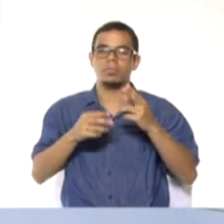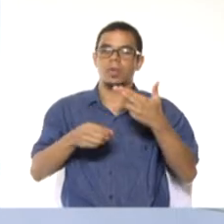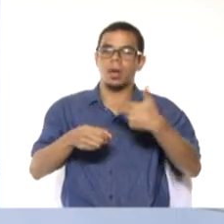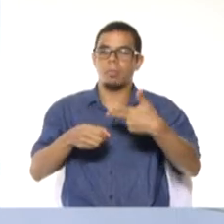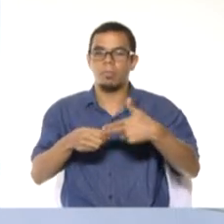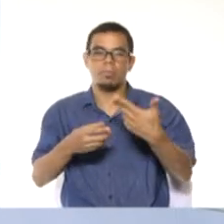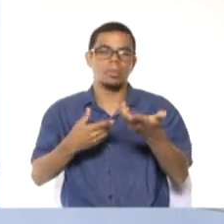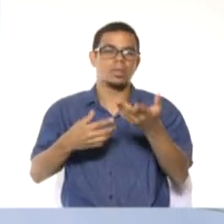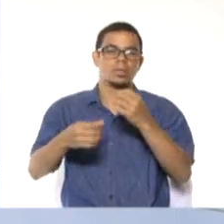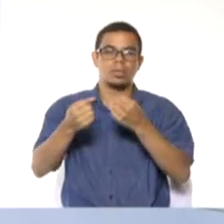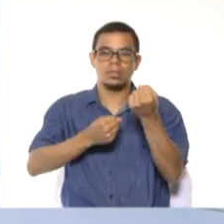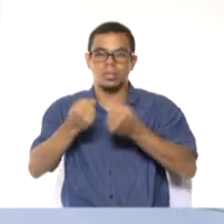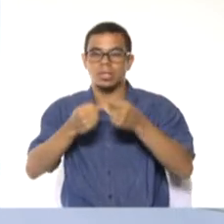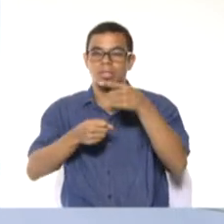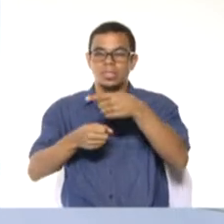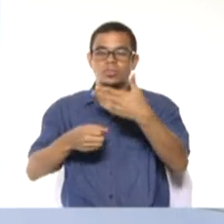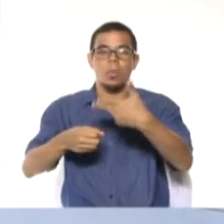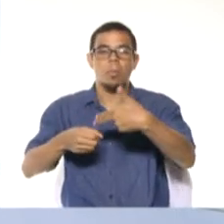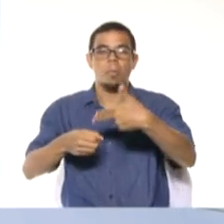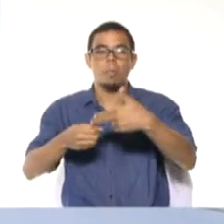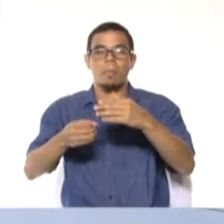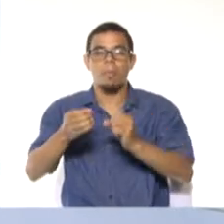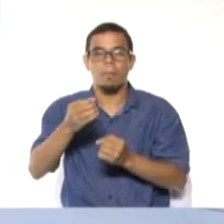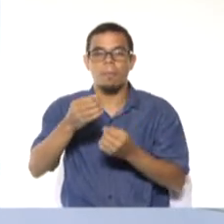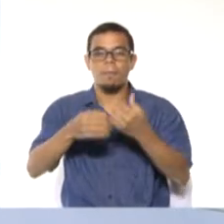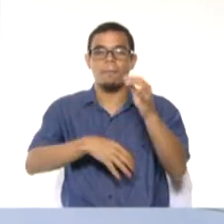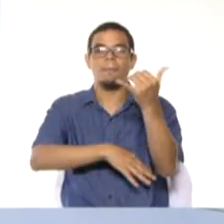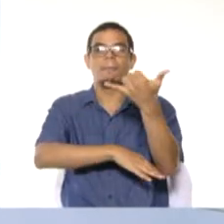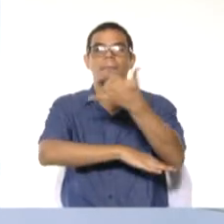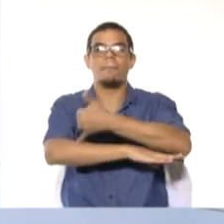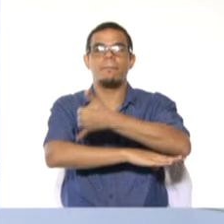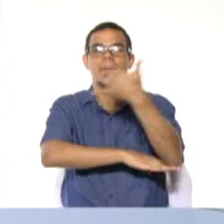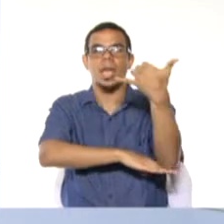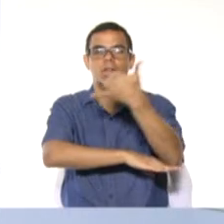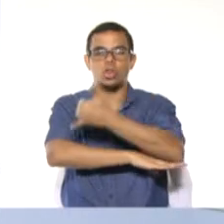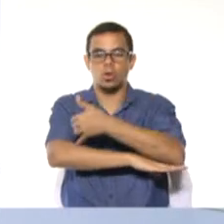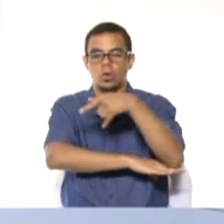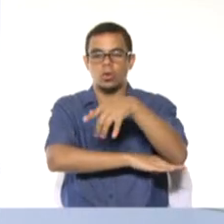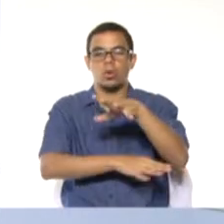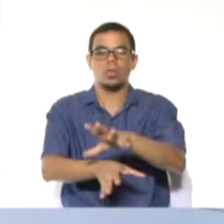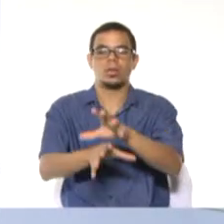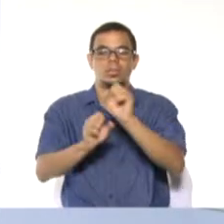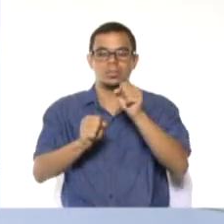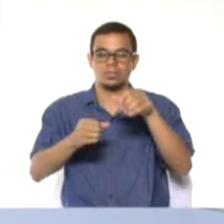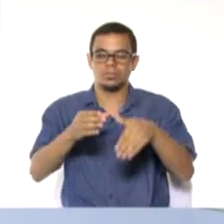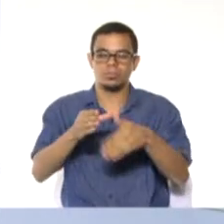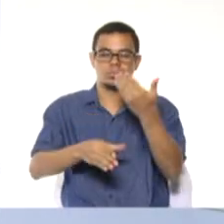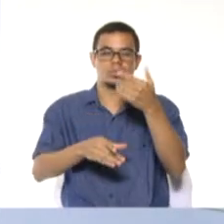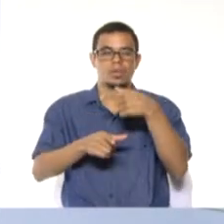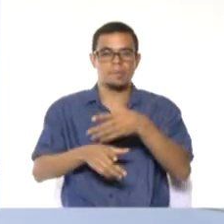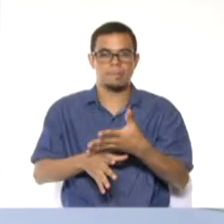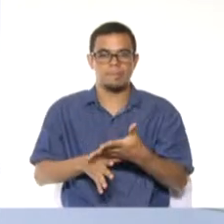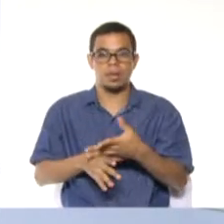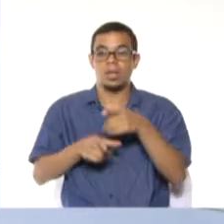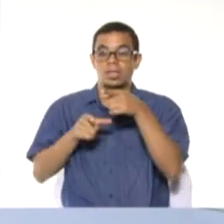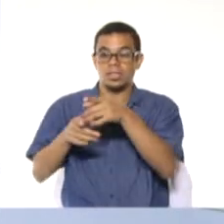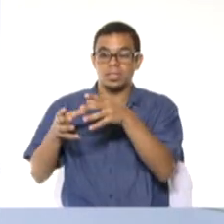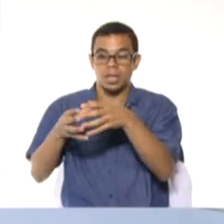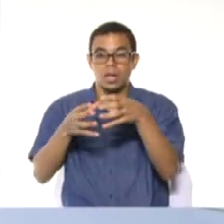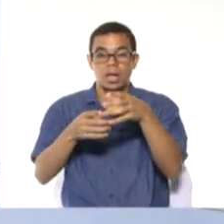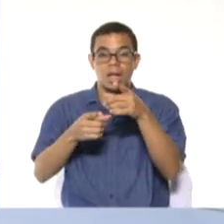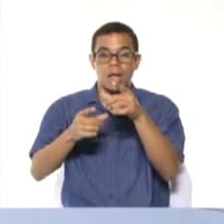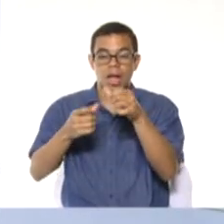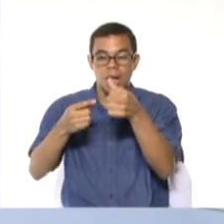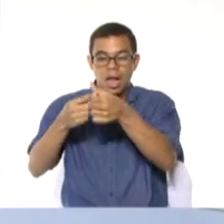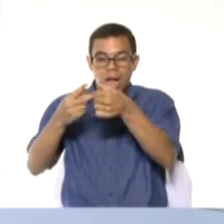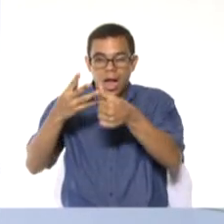tienen una clasificación, tenemos en alifáticos y aromáticos. Dentro de los aromáticos podemos también tener